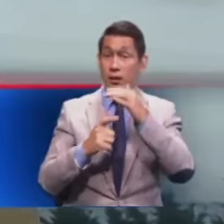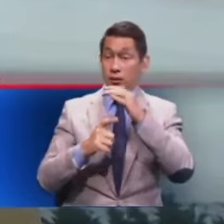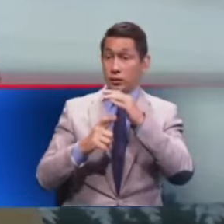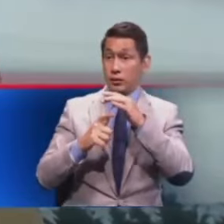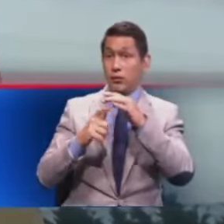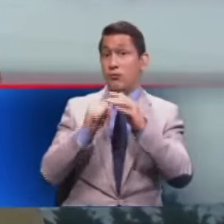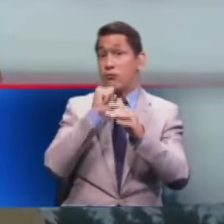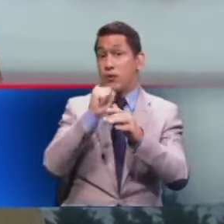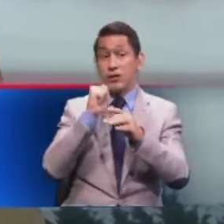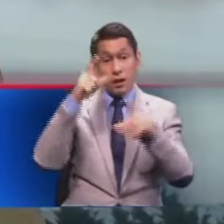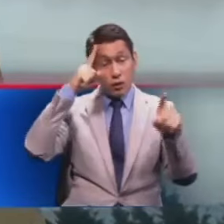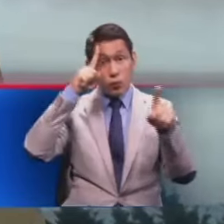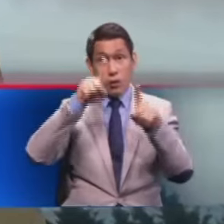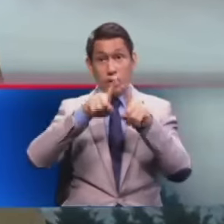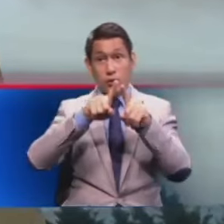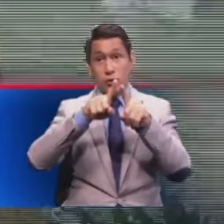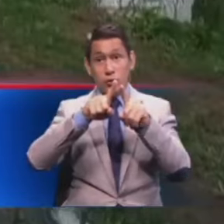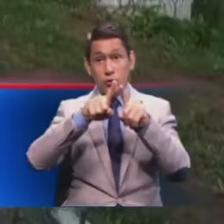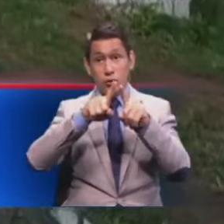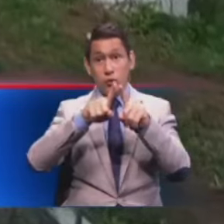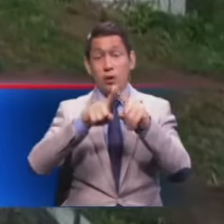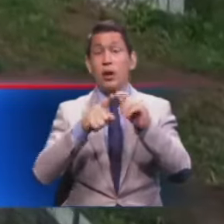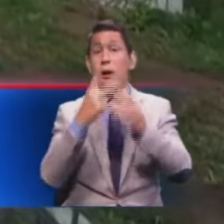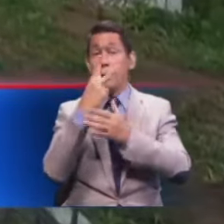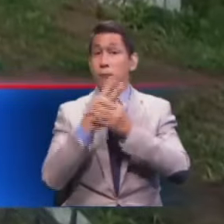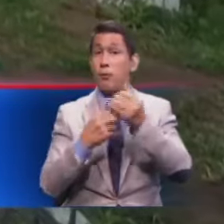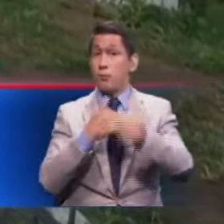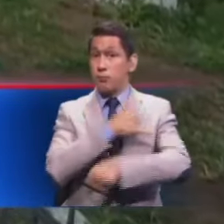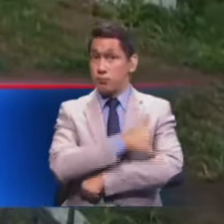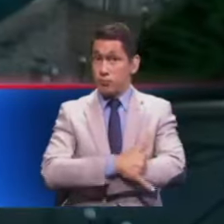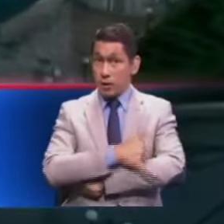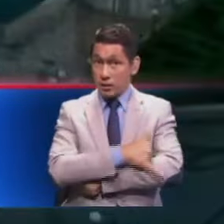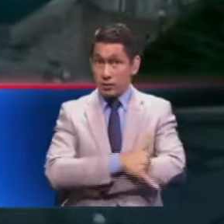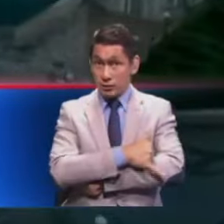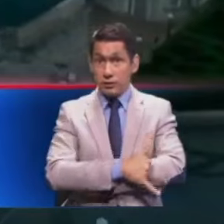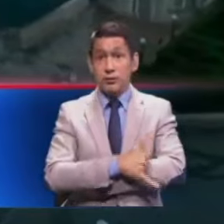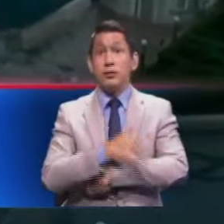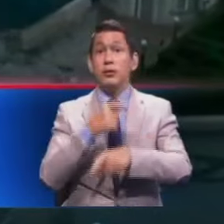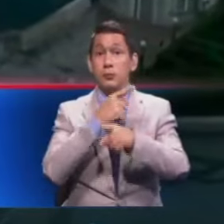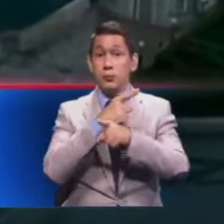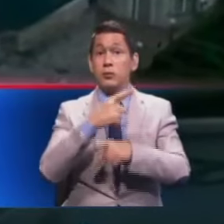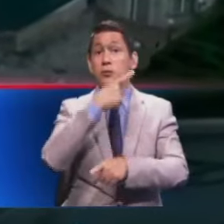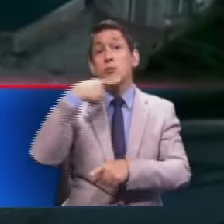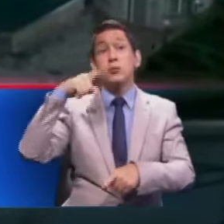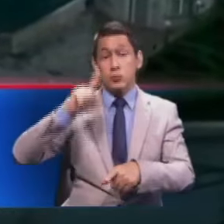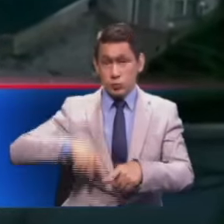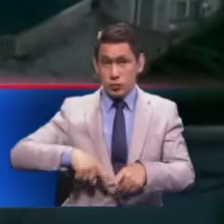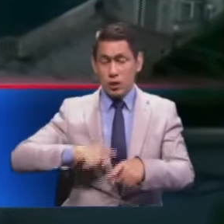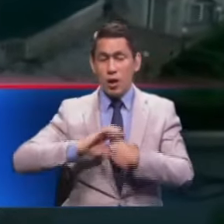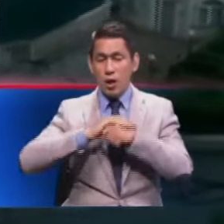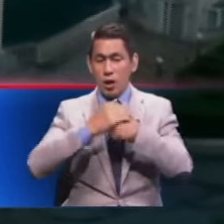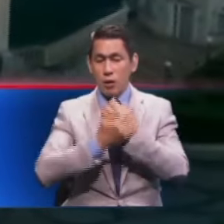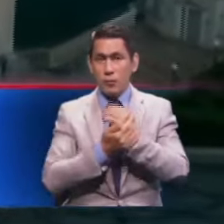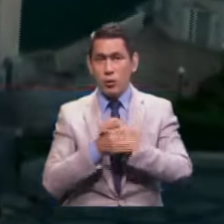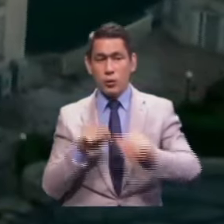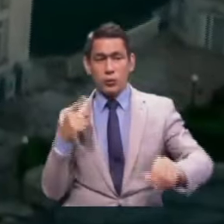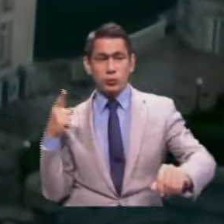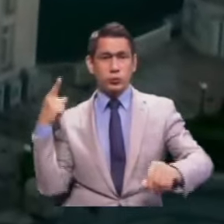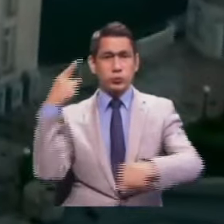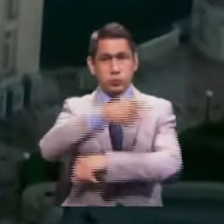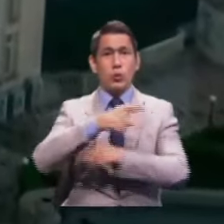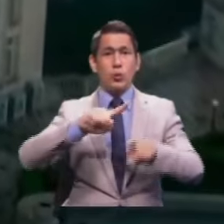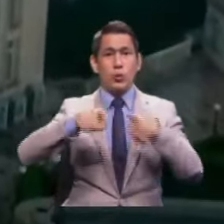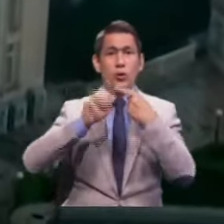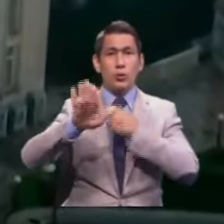a Ucrania, entre ello la entrega de armas, lo que había permitido a Rusia aprovechar sus ventajas en el campo de batalla.